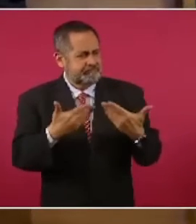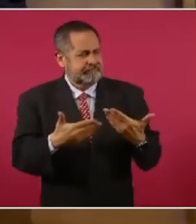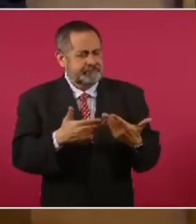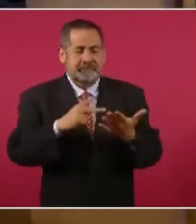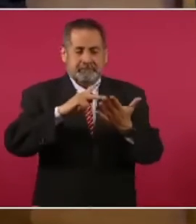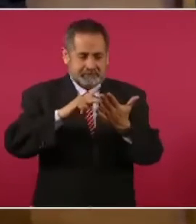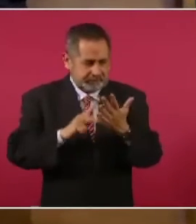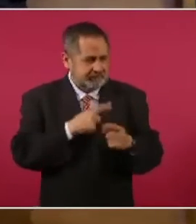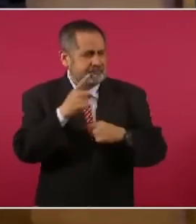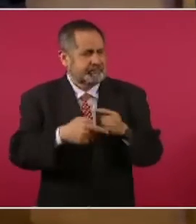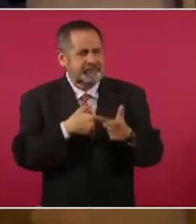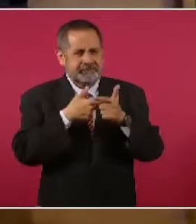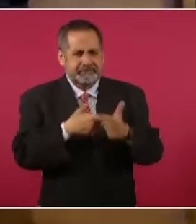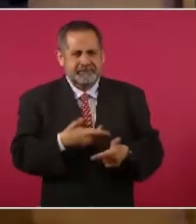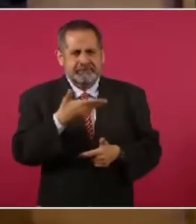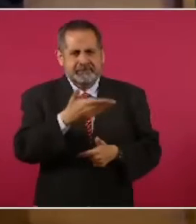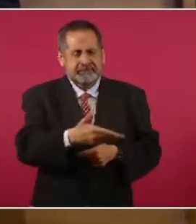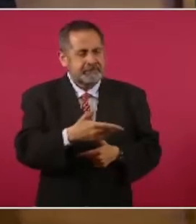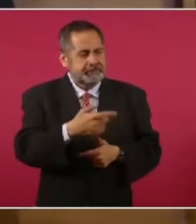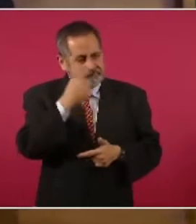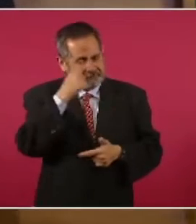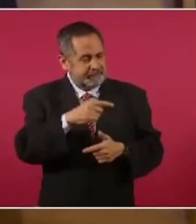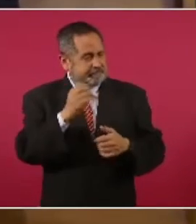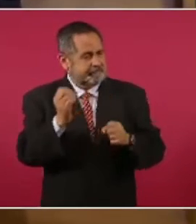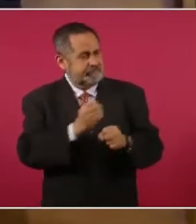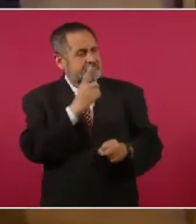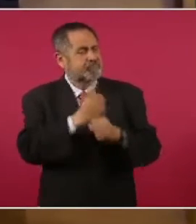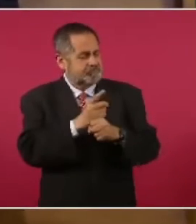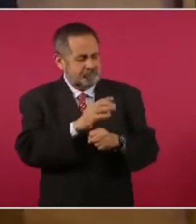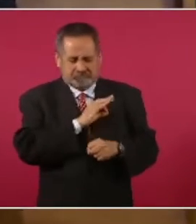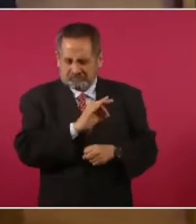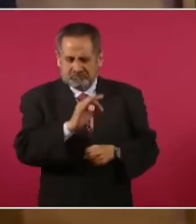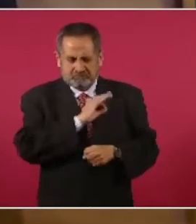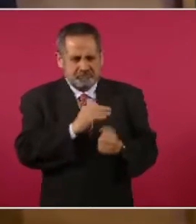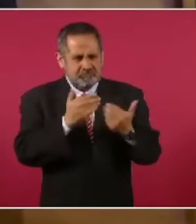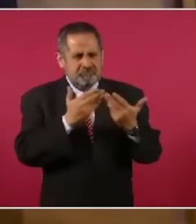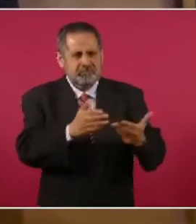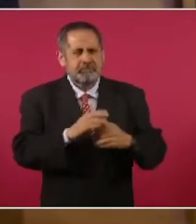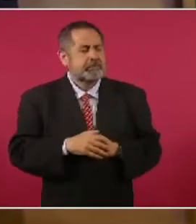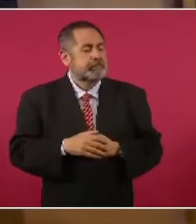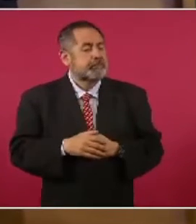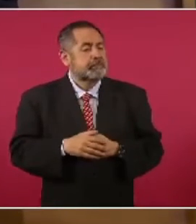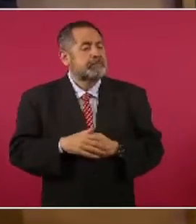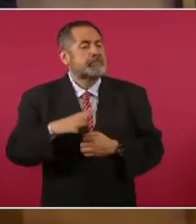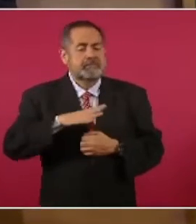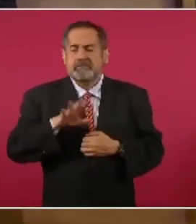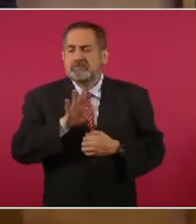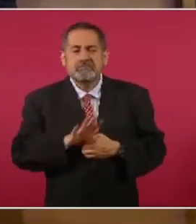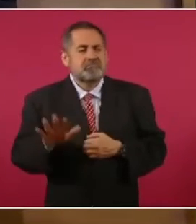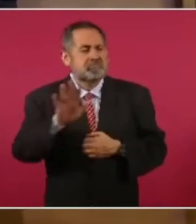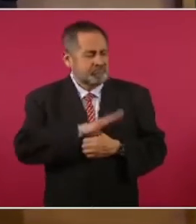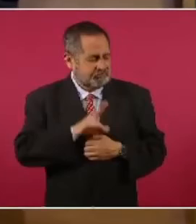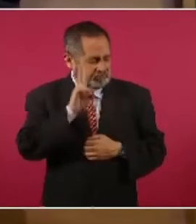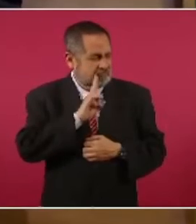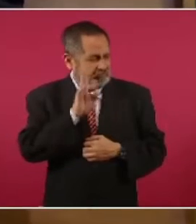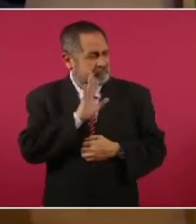nueva cuenta se presenta la oportunidad y hay condiciones